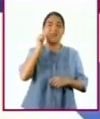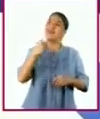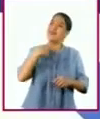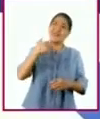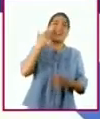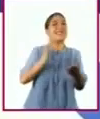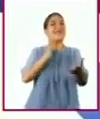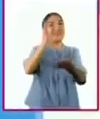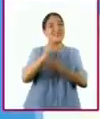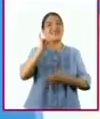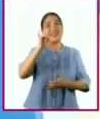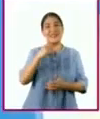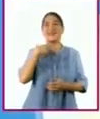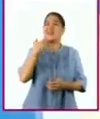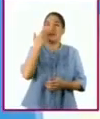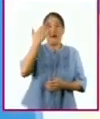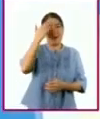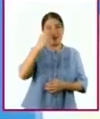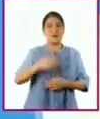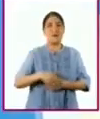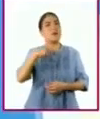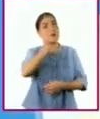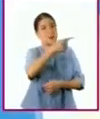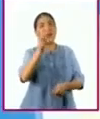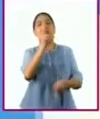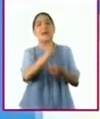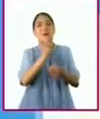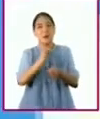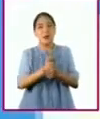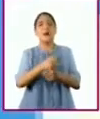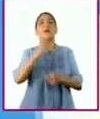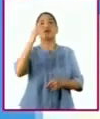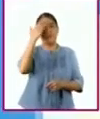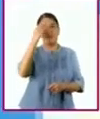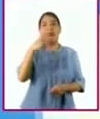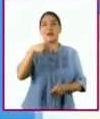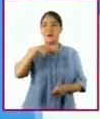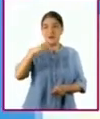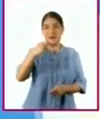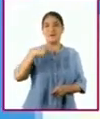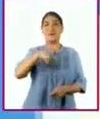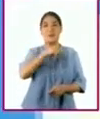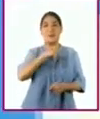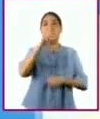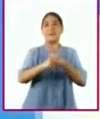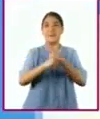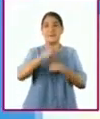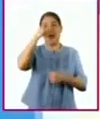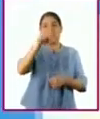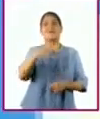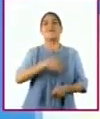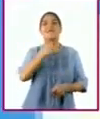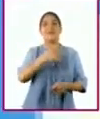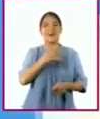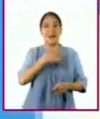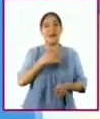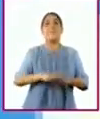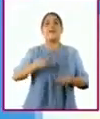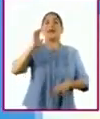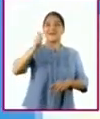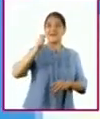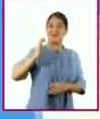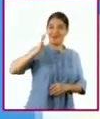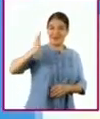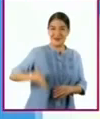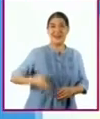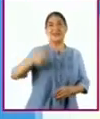quiero perder. Los invito a que conozcamos nuestro país para así poder sentirnos cada vez más orgullosos